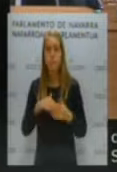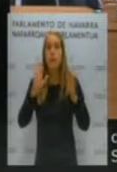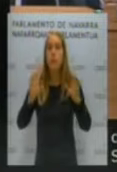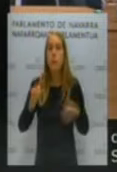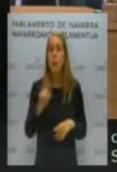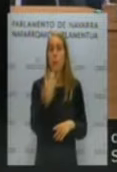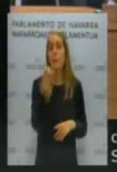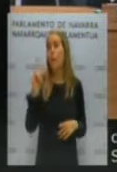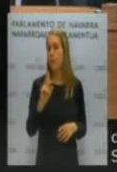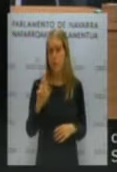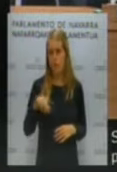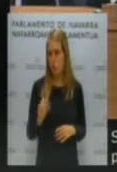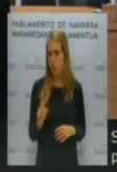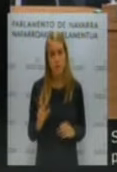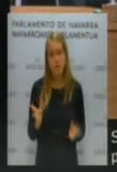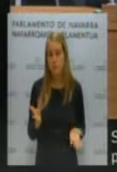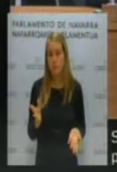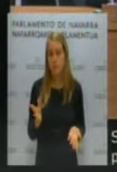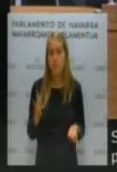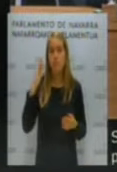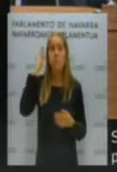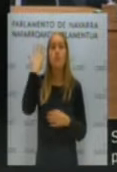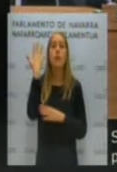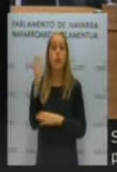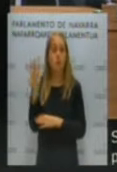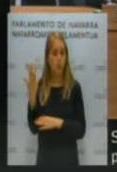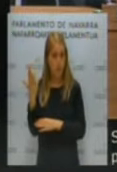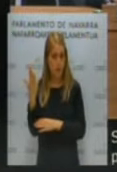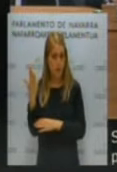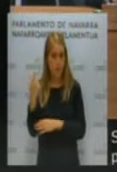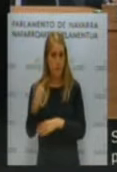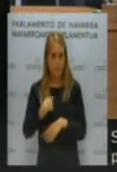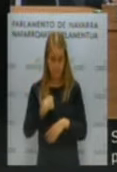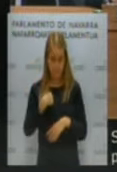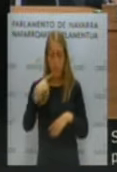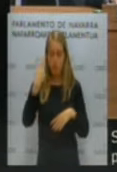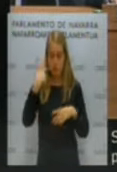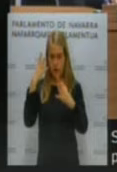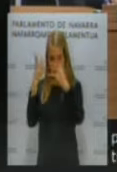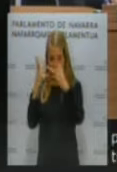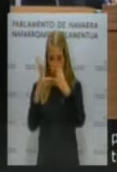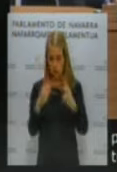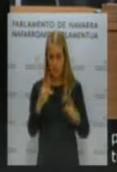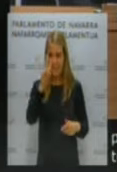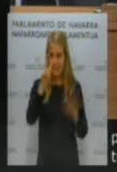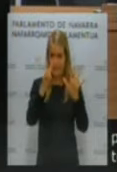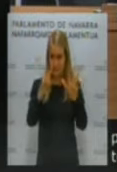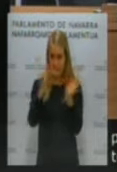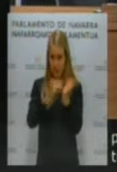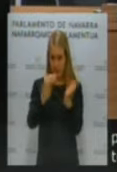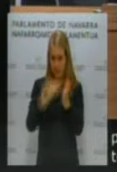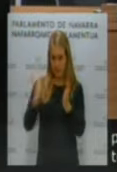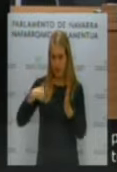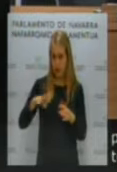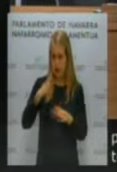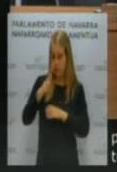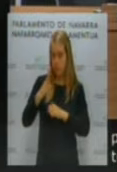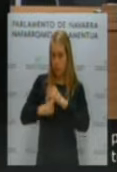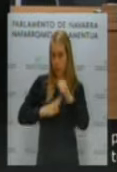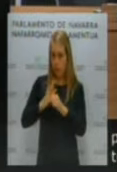vez que ocurre, Gero Abay, y le tengo contabilizadas 7 ocasiones ya en lo que llevamos de